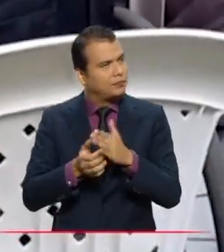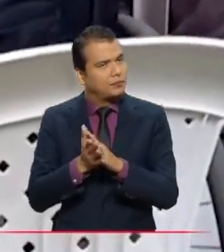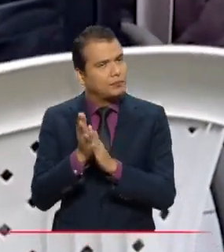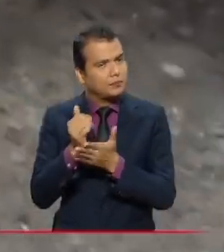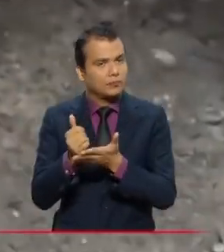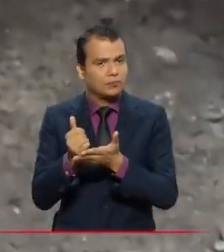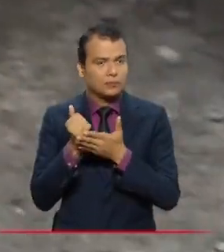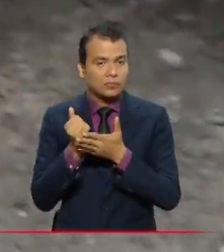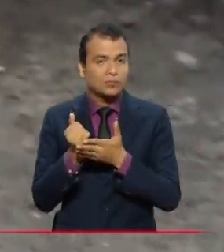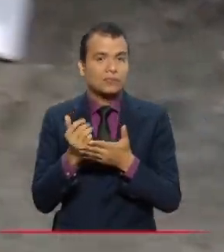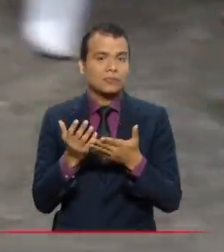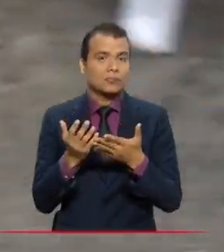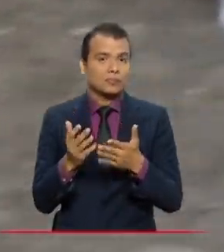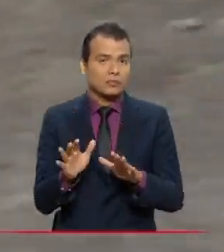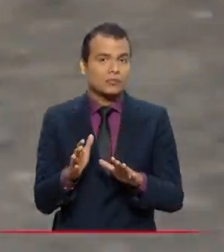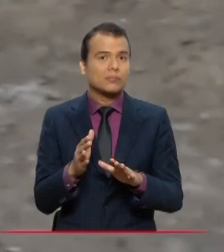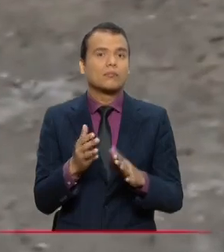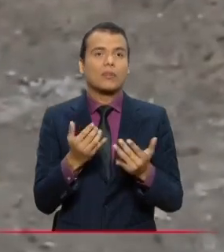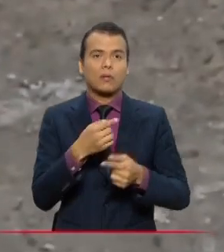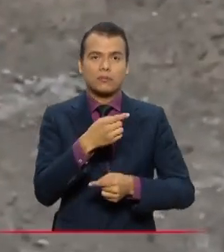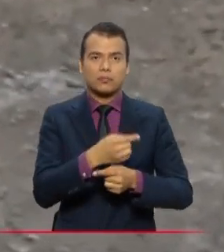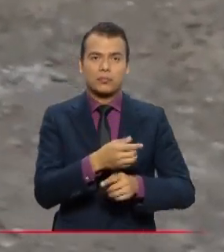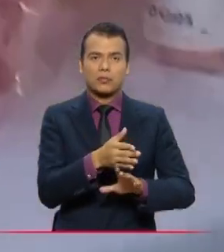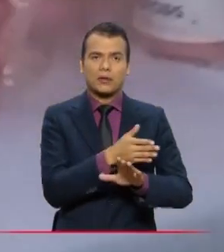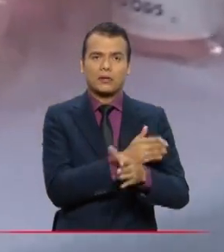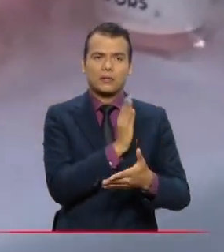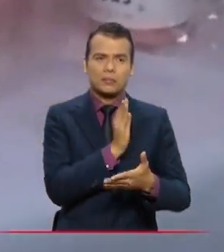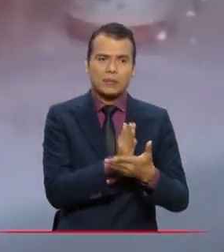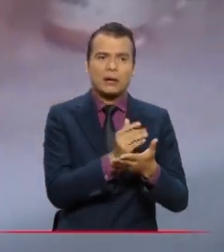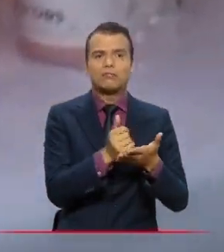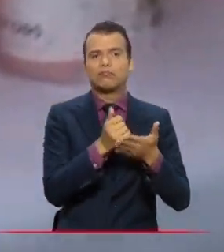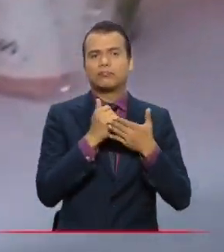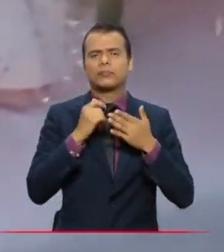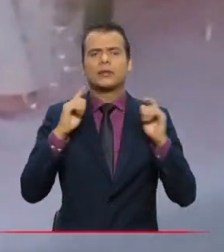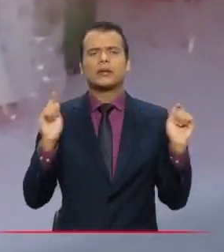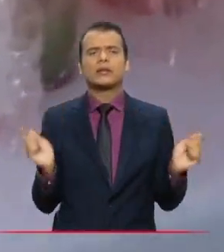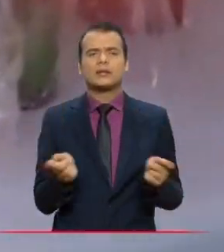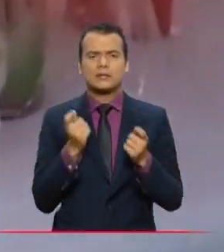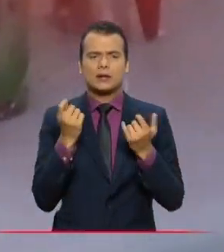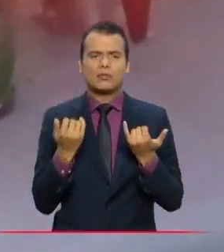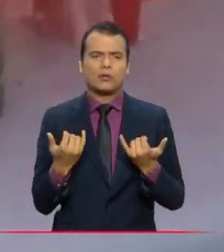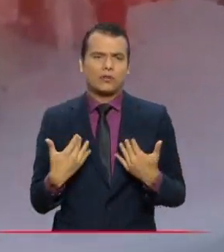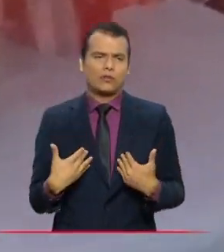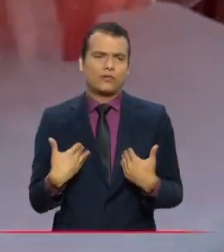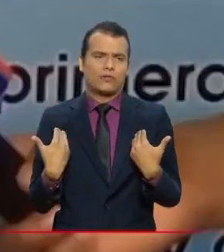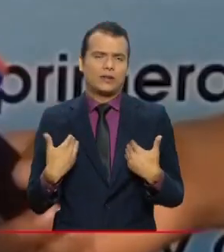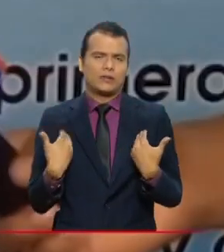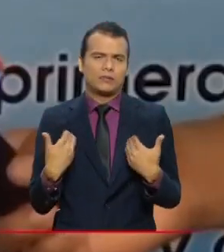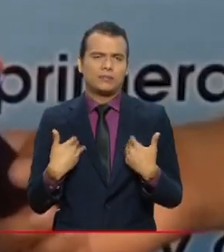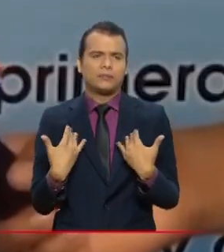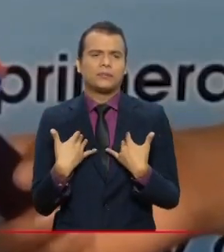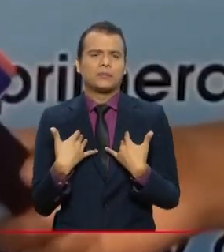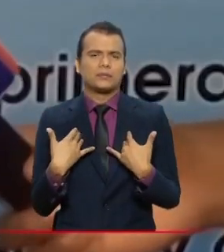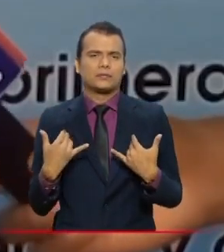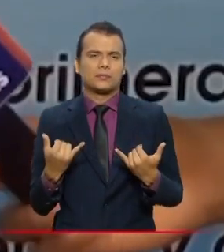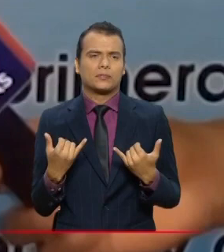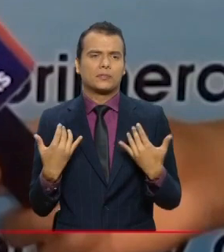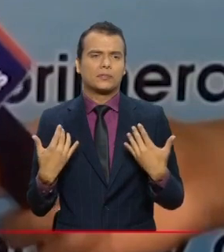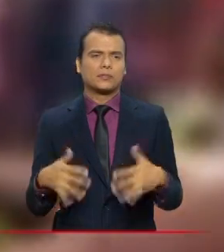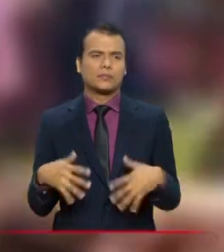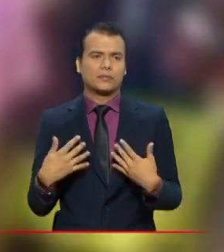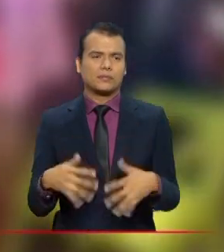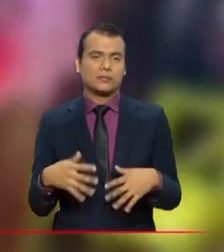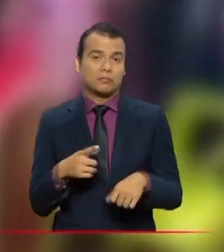que tuve. Pues yo me siento contenta y feliz porque son momentos que uno no espera que se los den a